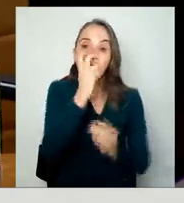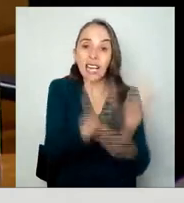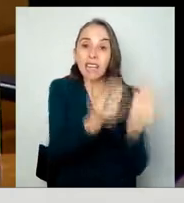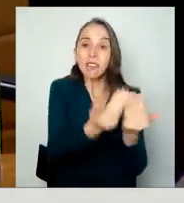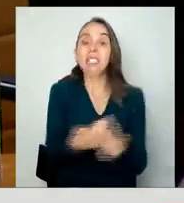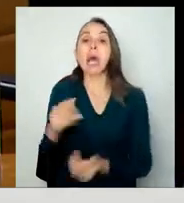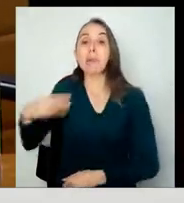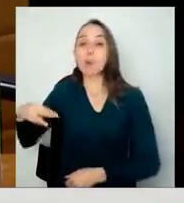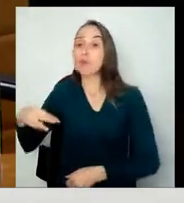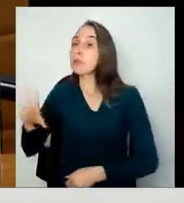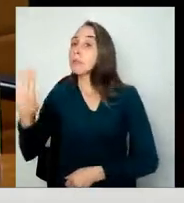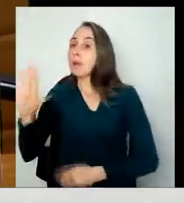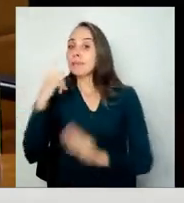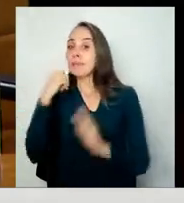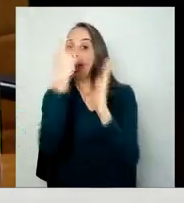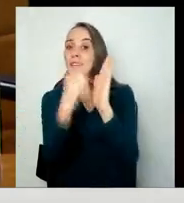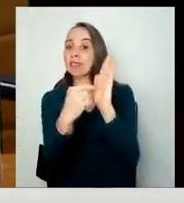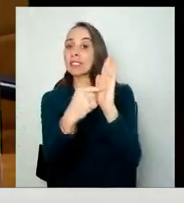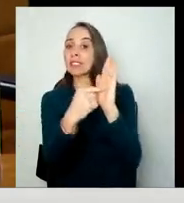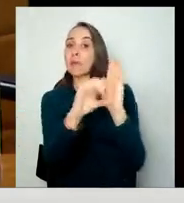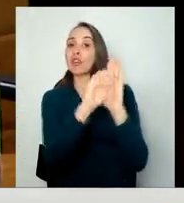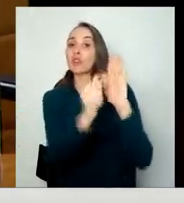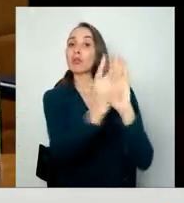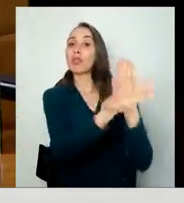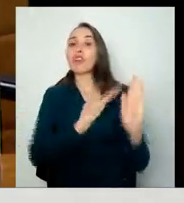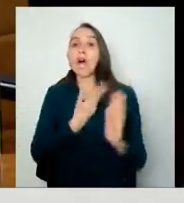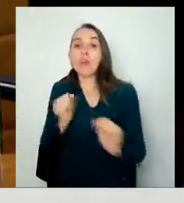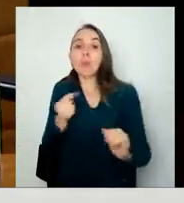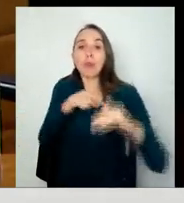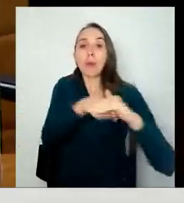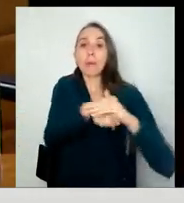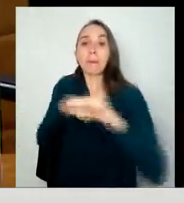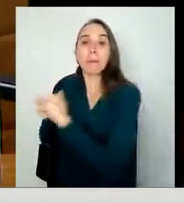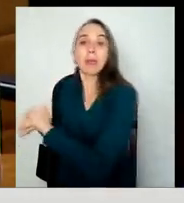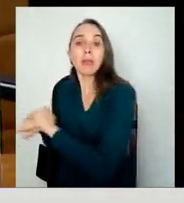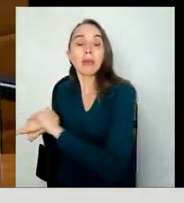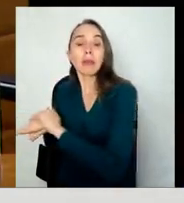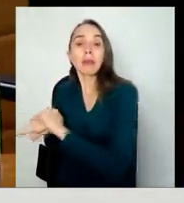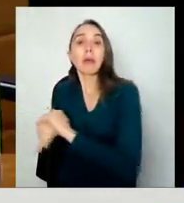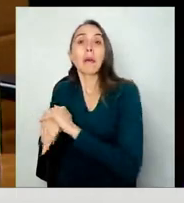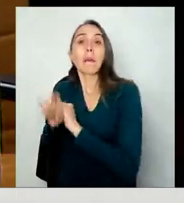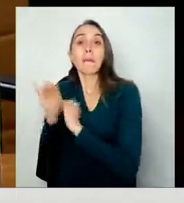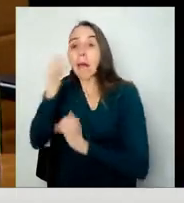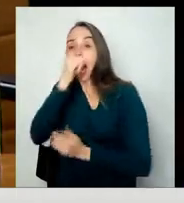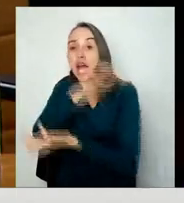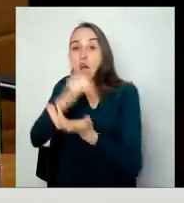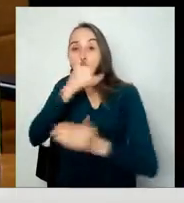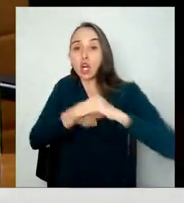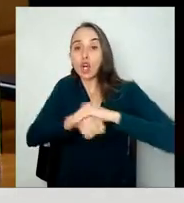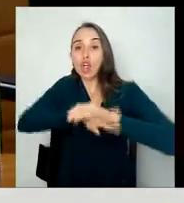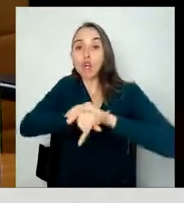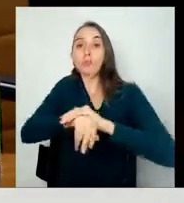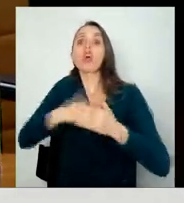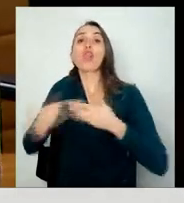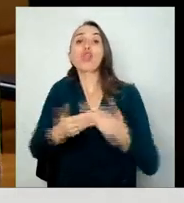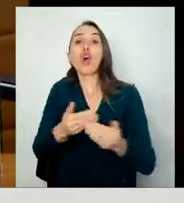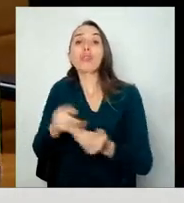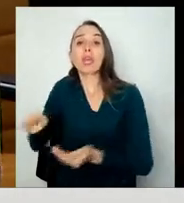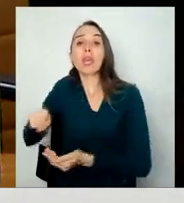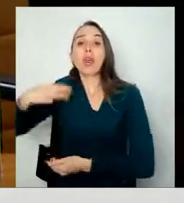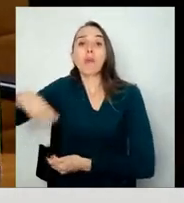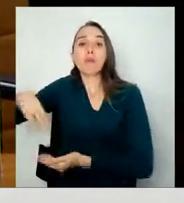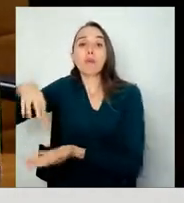de revisar también esa facultad porque hoy día Las mayores actos de corrupción están ocurriendo los gobiernos locales y